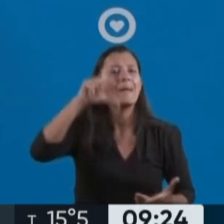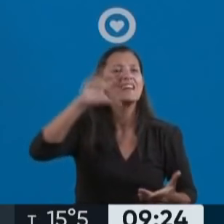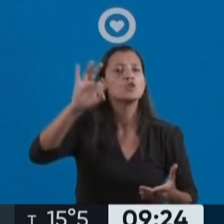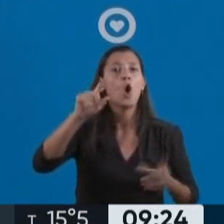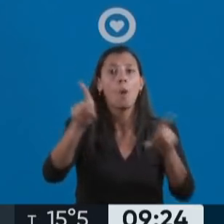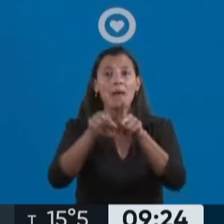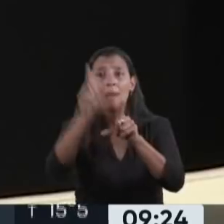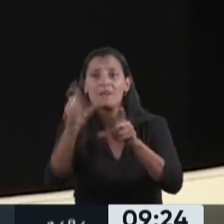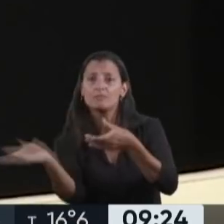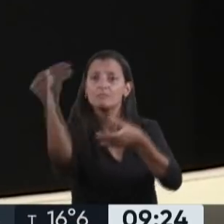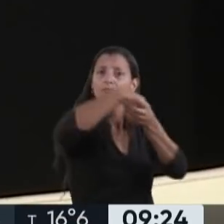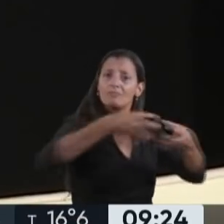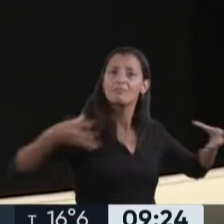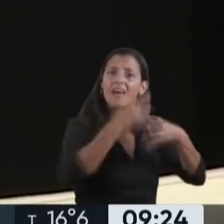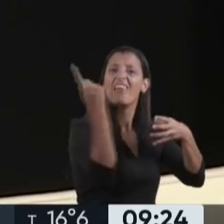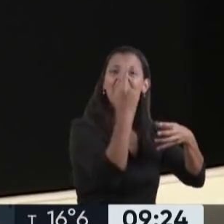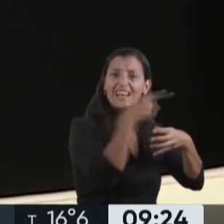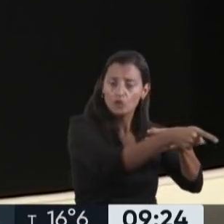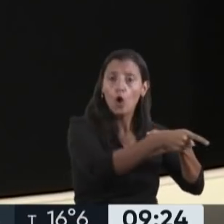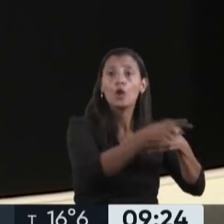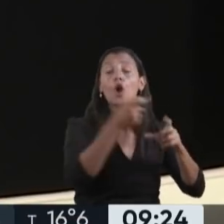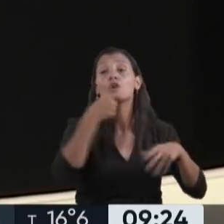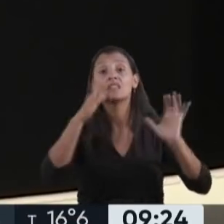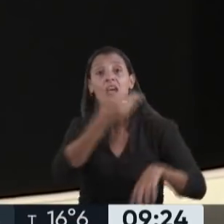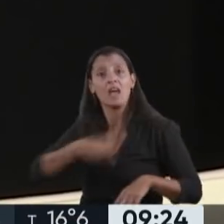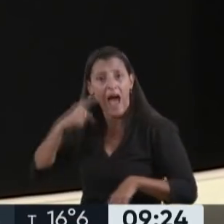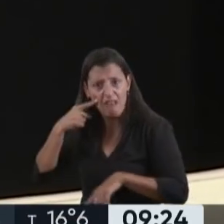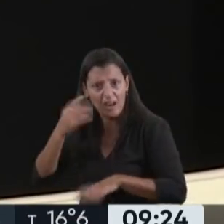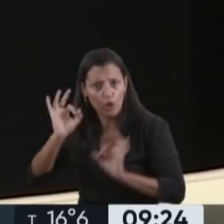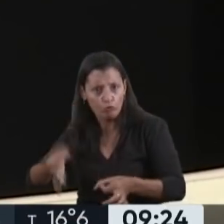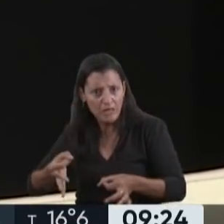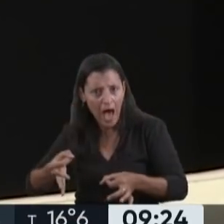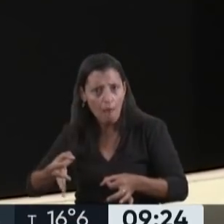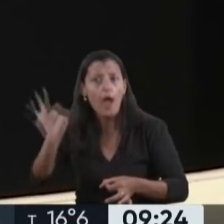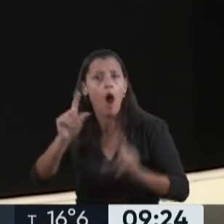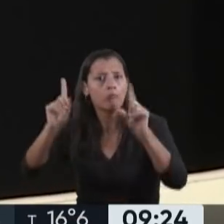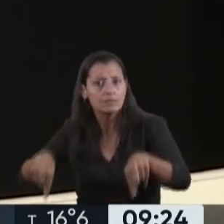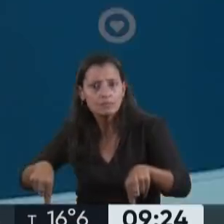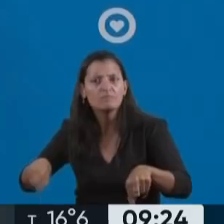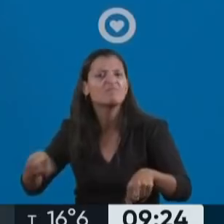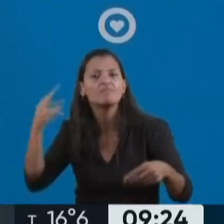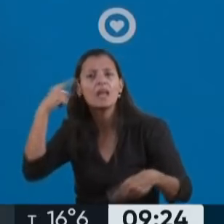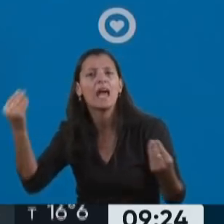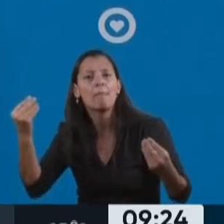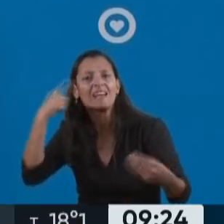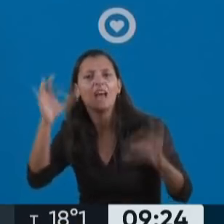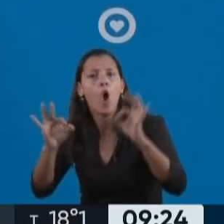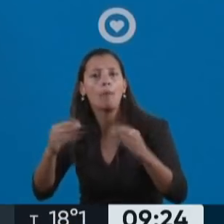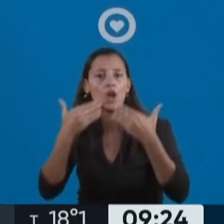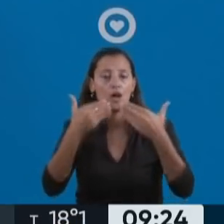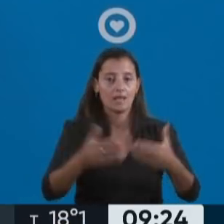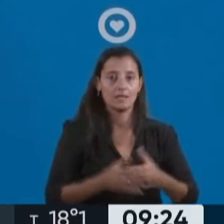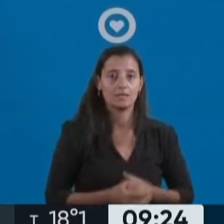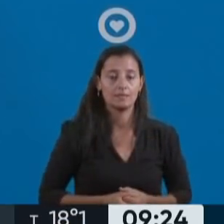directorio de ARSAT y si el presidente Alberto Fernández estaba al tanto de esta decisión y si no, ¿cómo la tomó? Gracias.